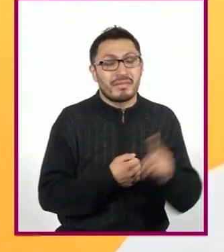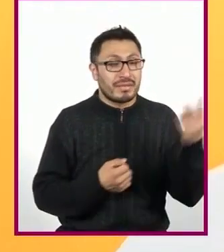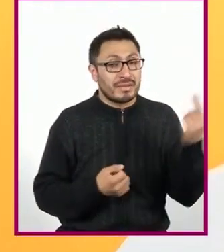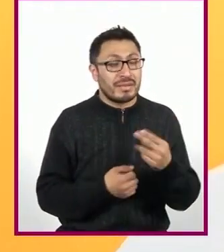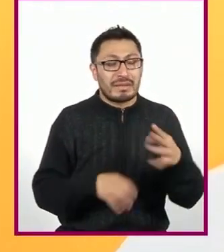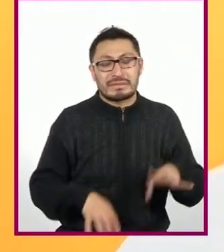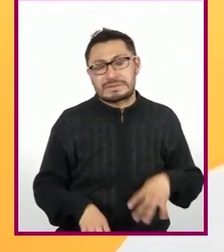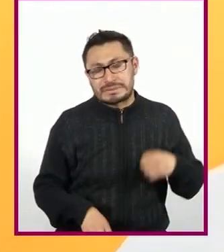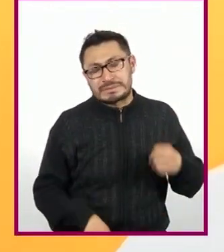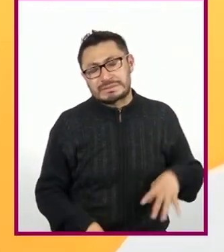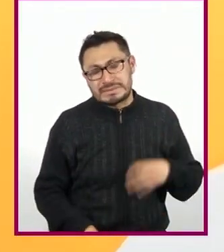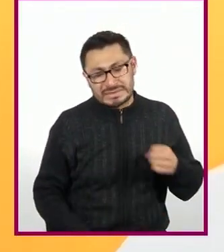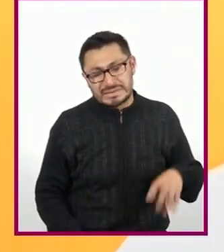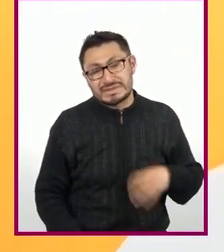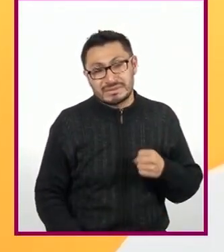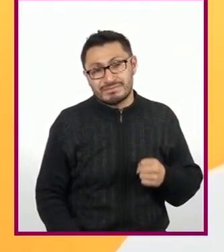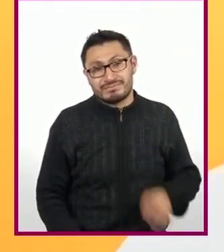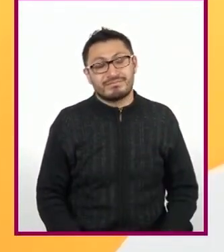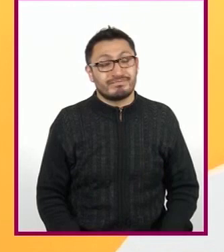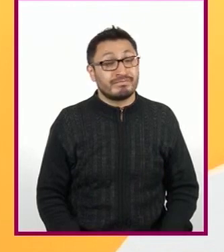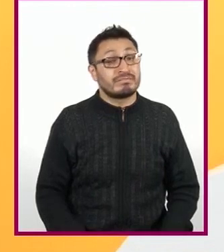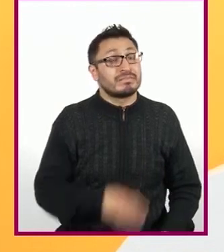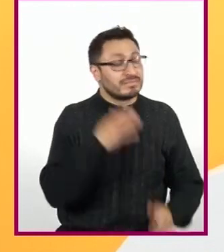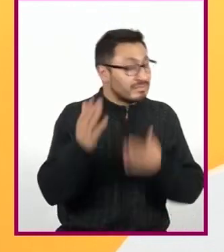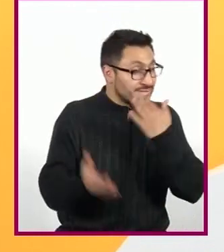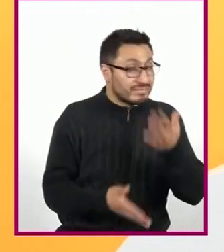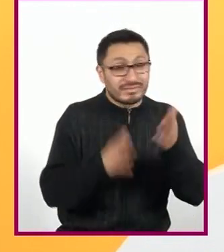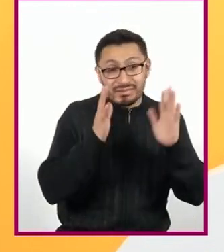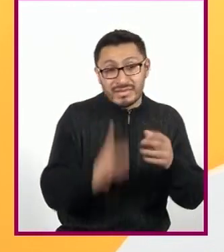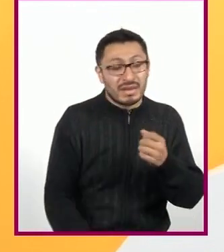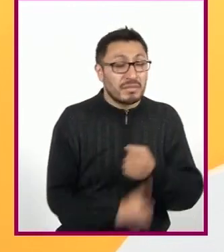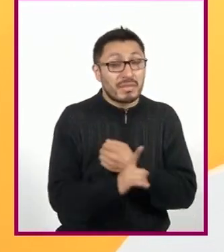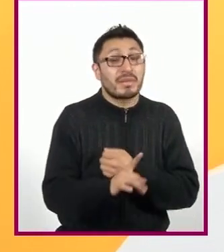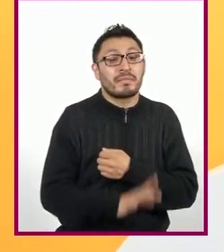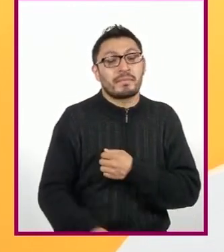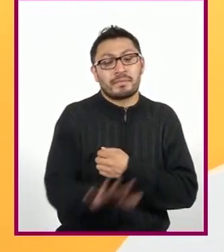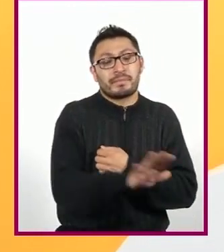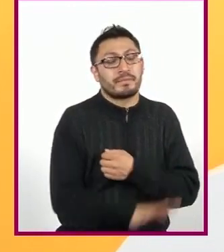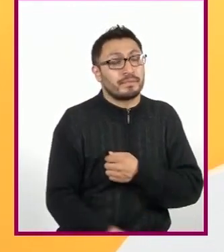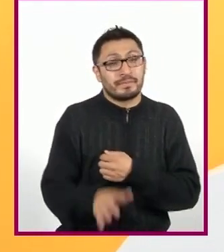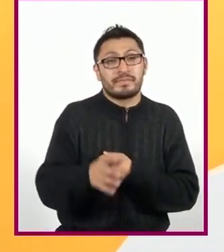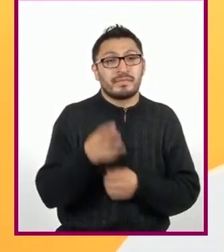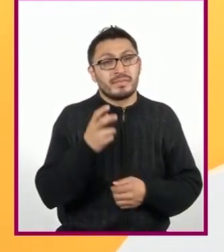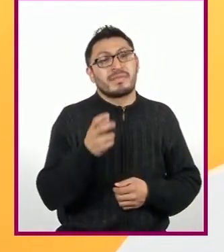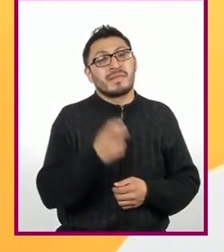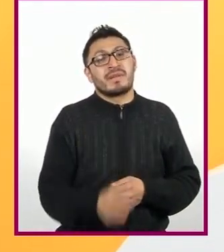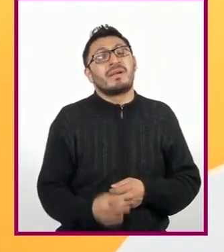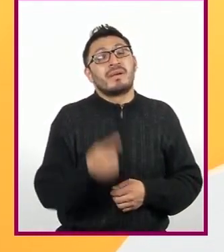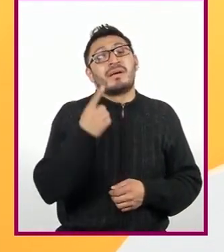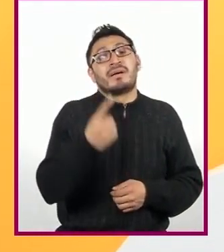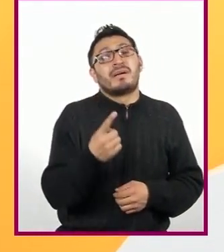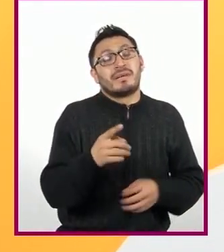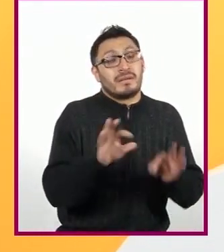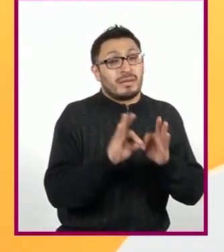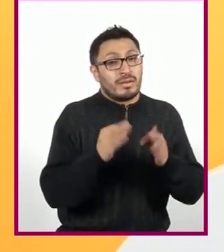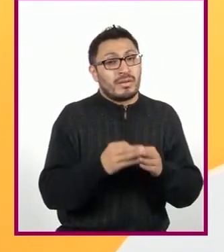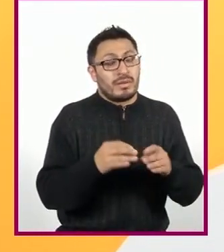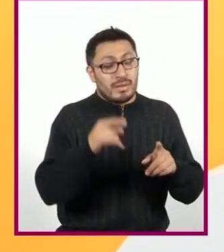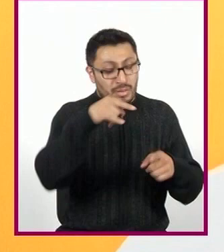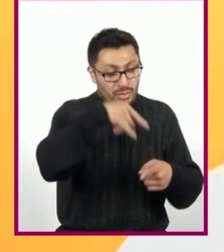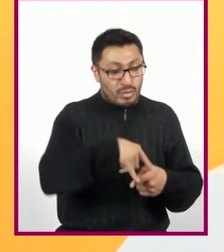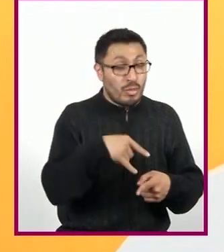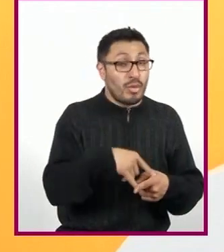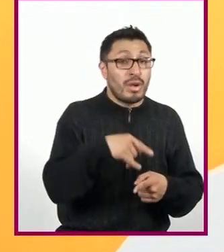trabajo. Ya estudiamos un problema del terreno a partir de uno que tiene forma de